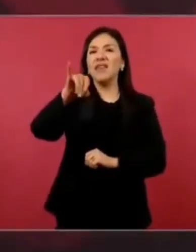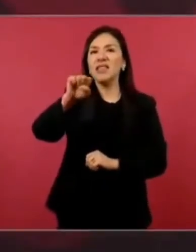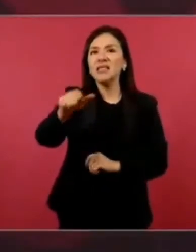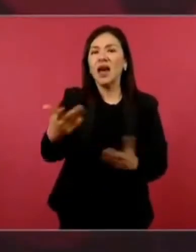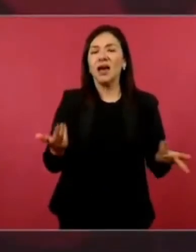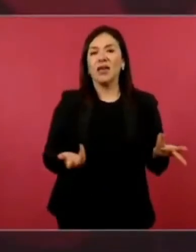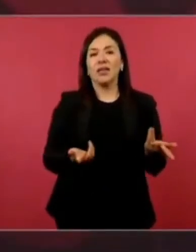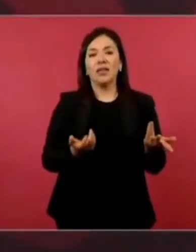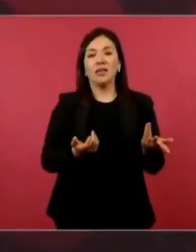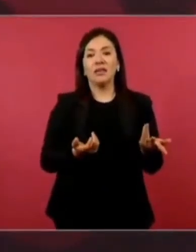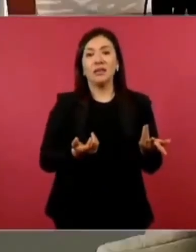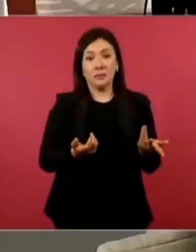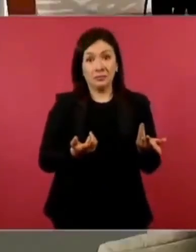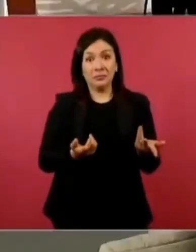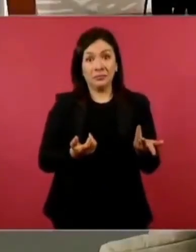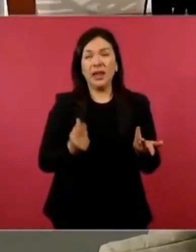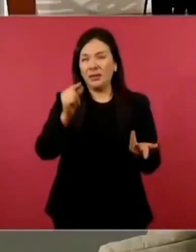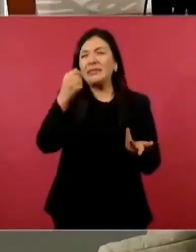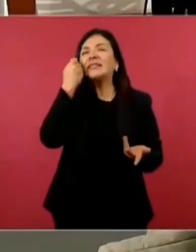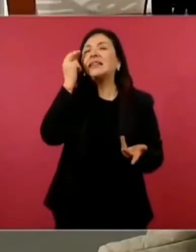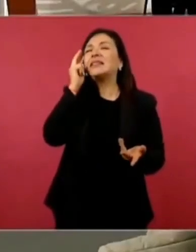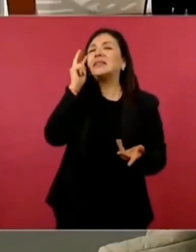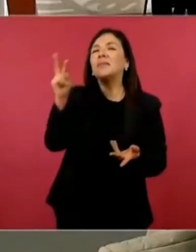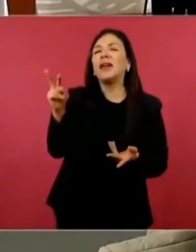que ahorita pones